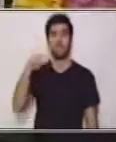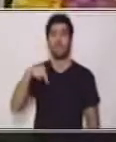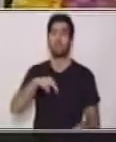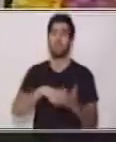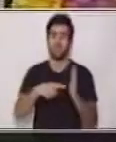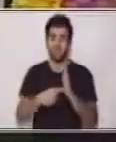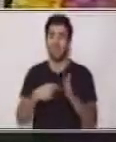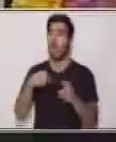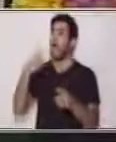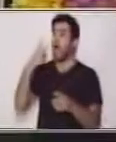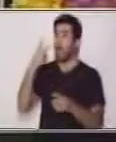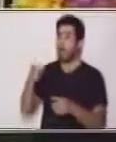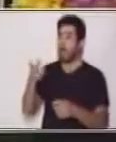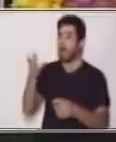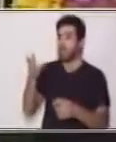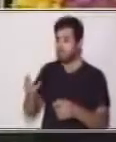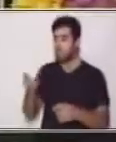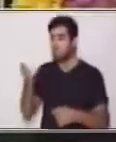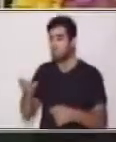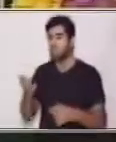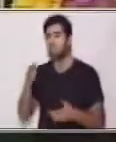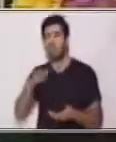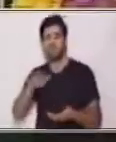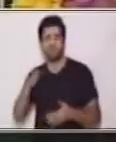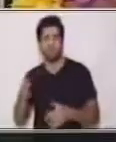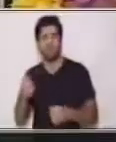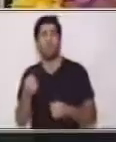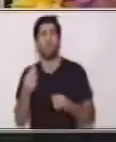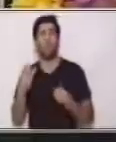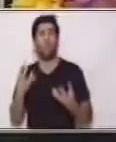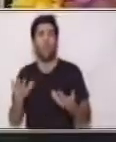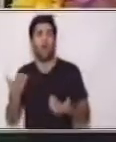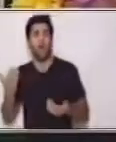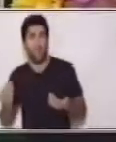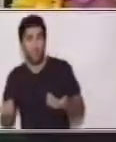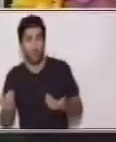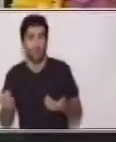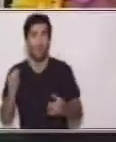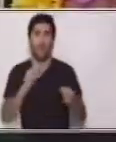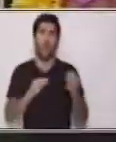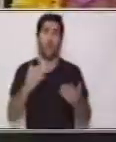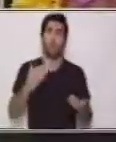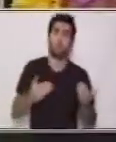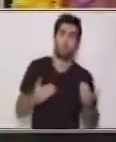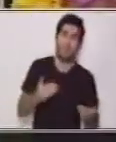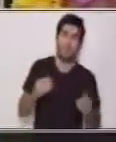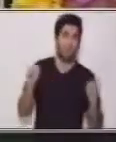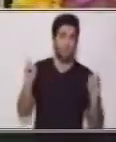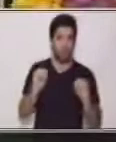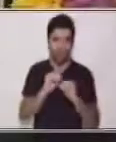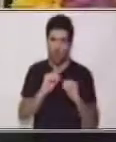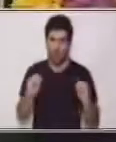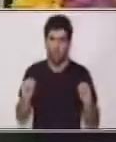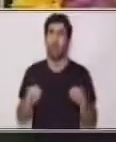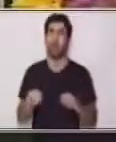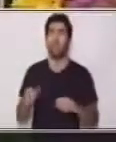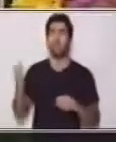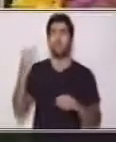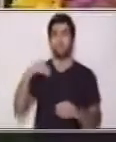al objeto. Medición es darle el valor ya numérico utilizando